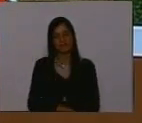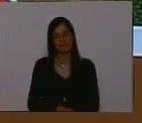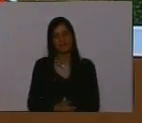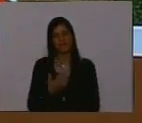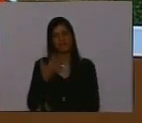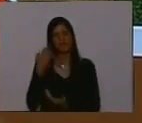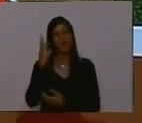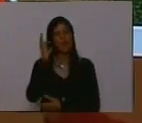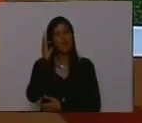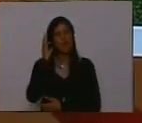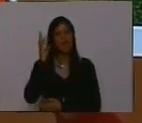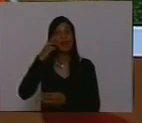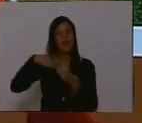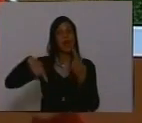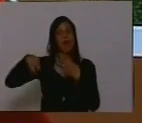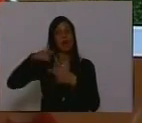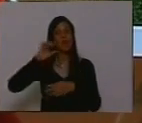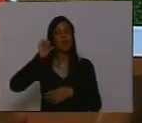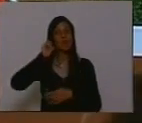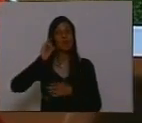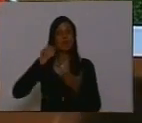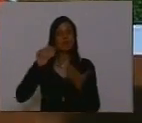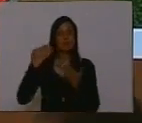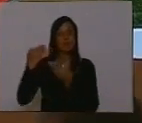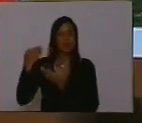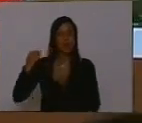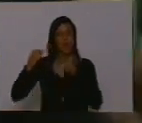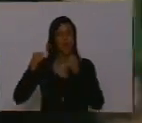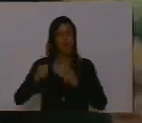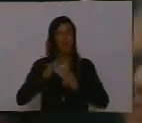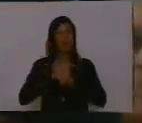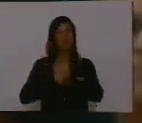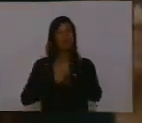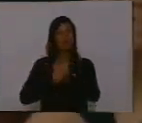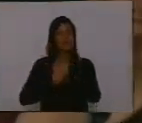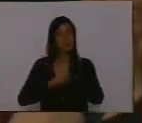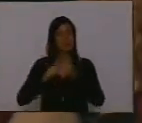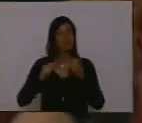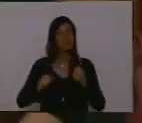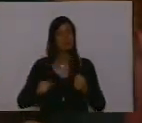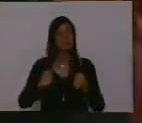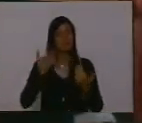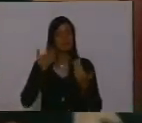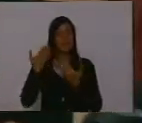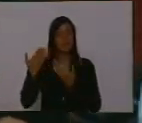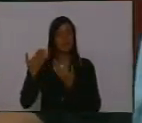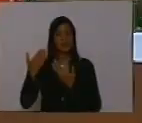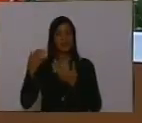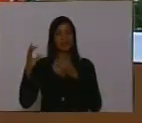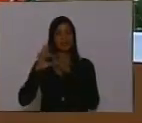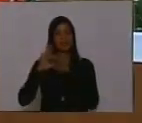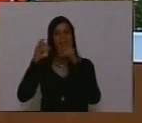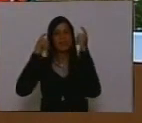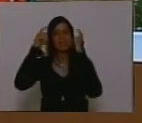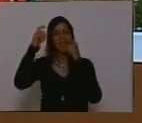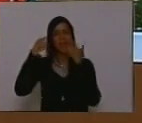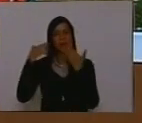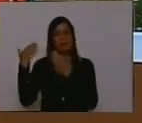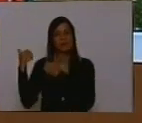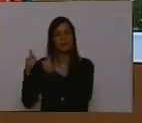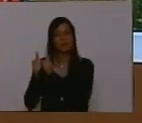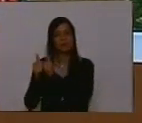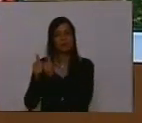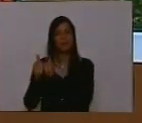Tremenda revolucionaria. Una de las personas cercanas al presidente Hugo Chávez.